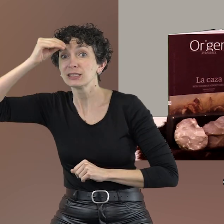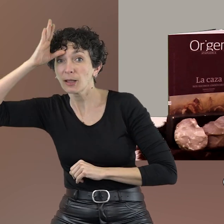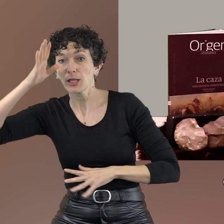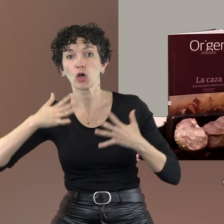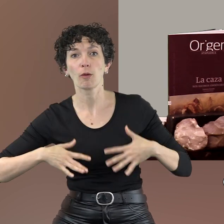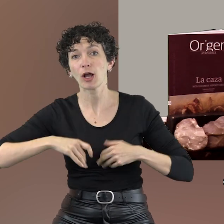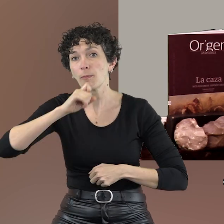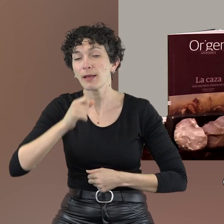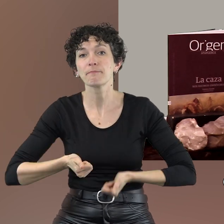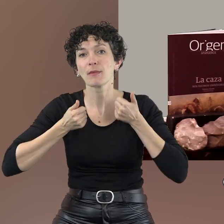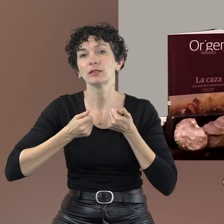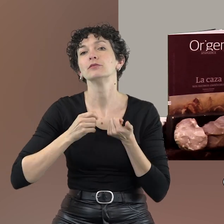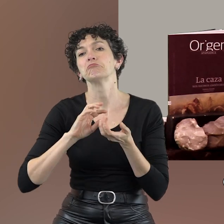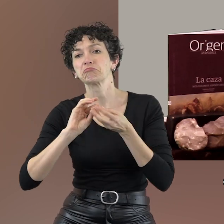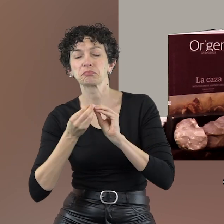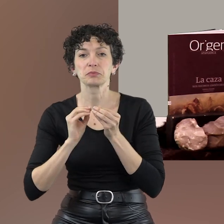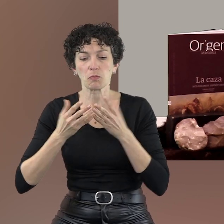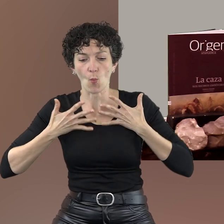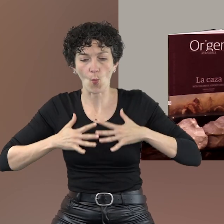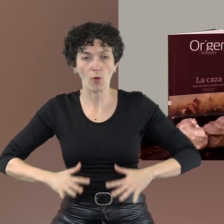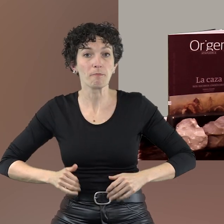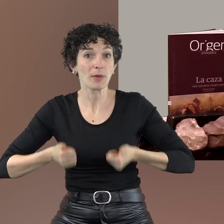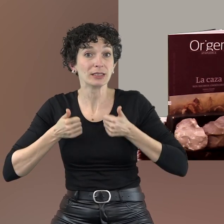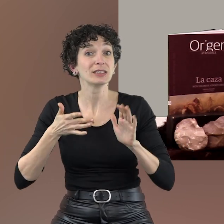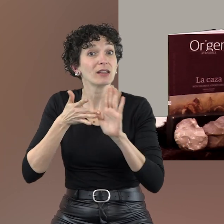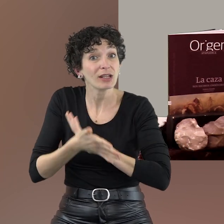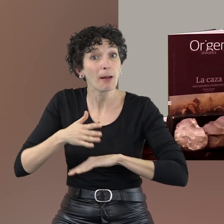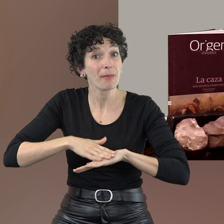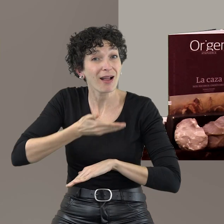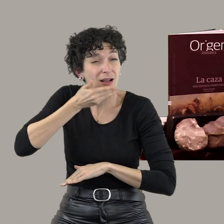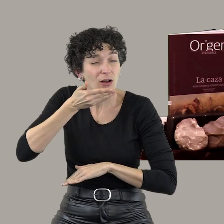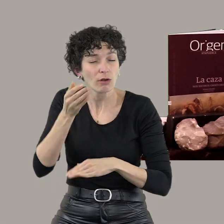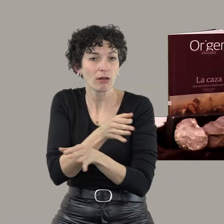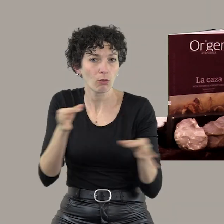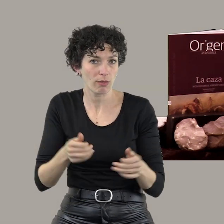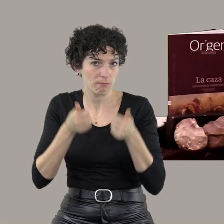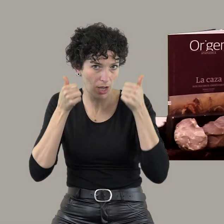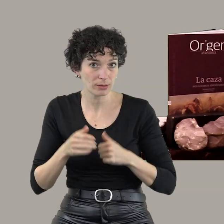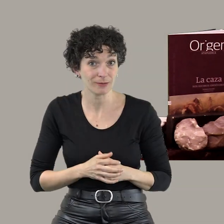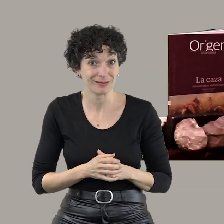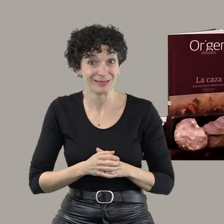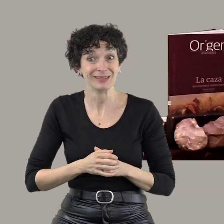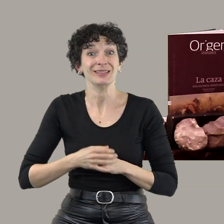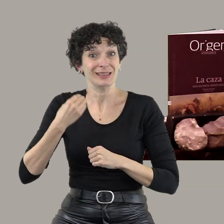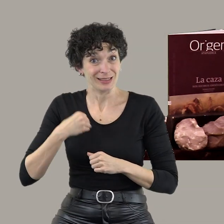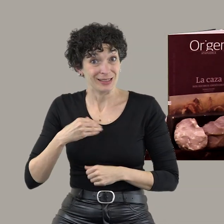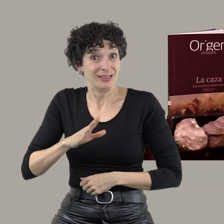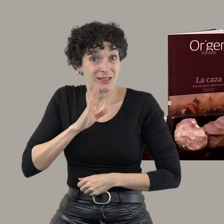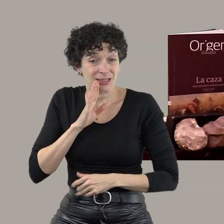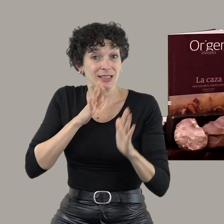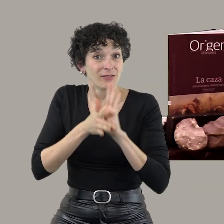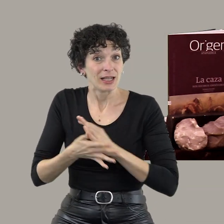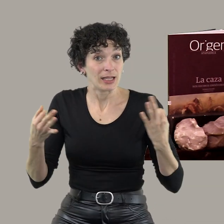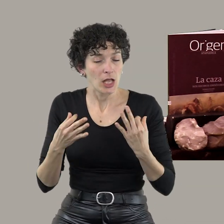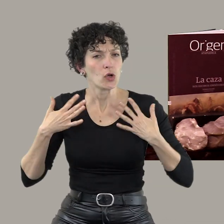prendas más complejas, mucho más ajustadas al cuerpo y, por tanto, mucho más eficaces en términos caloríficos. Todo esto implica que la